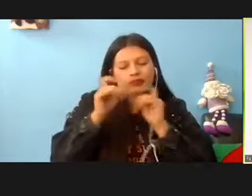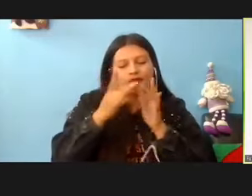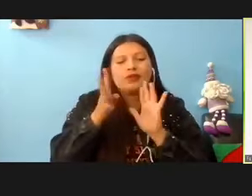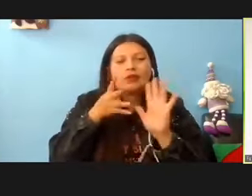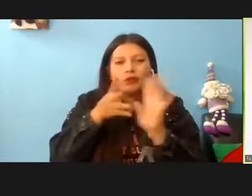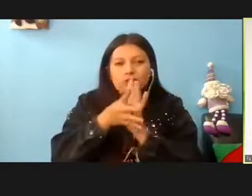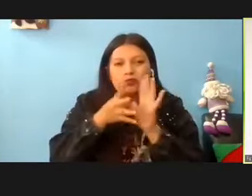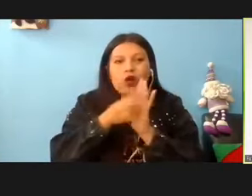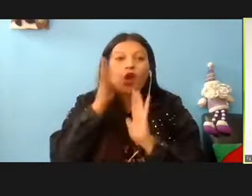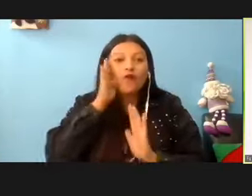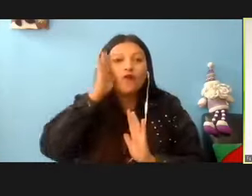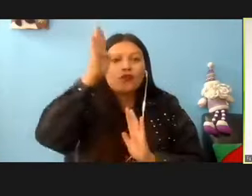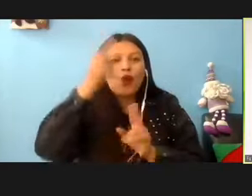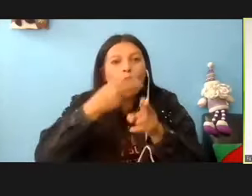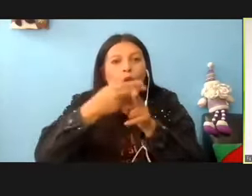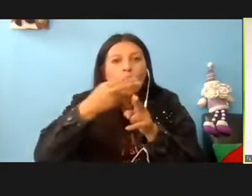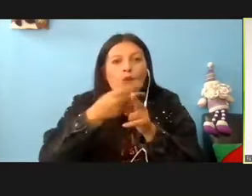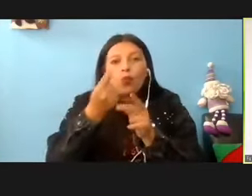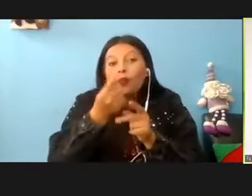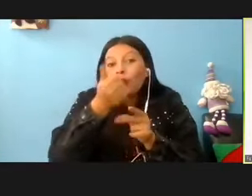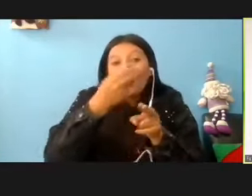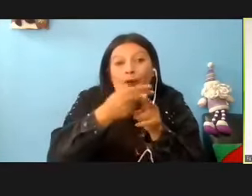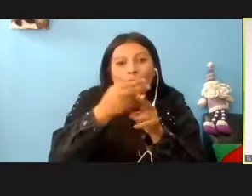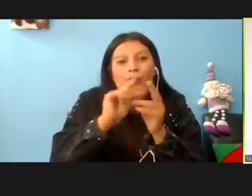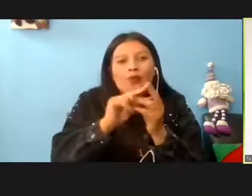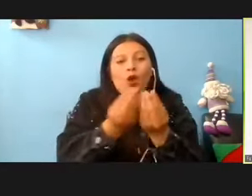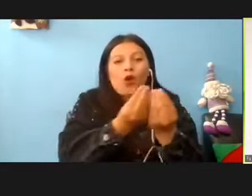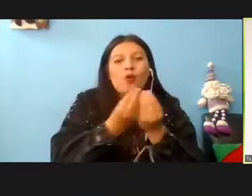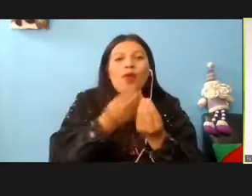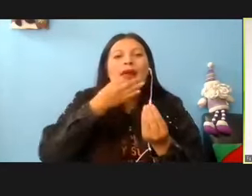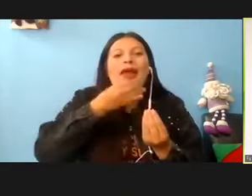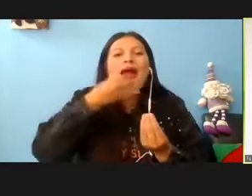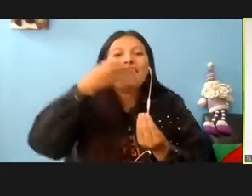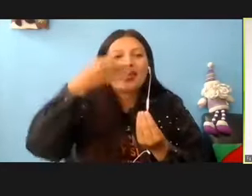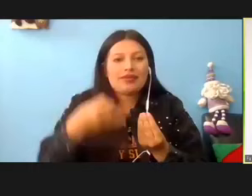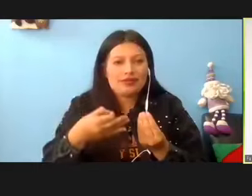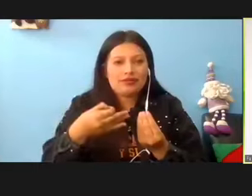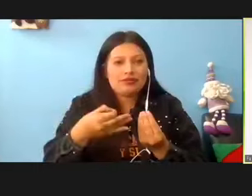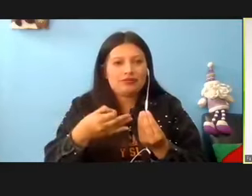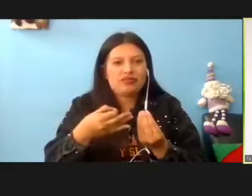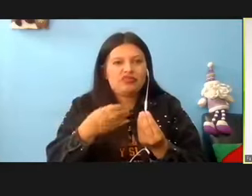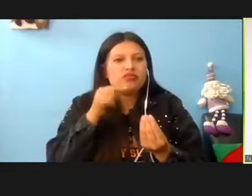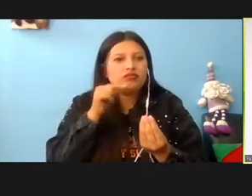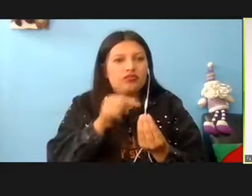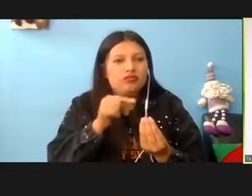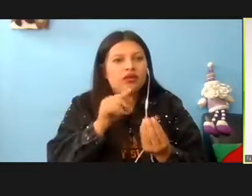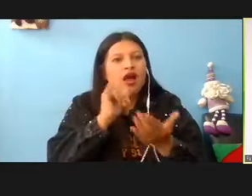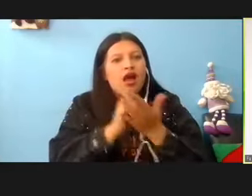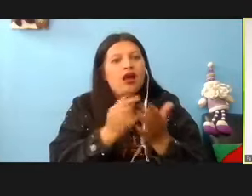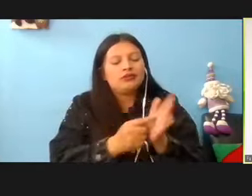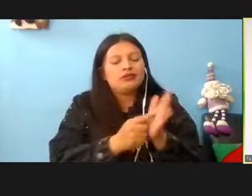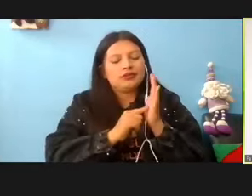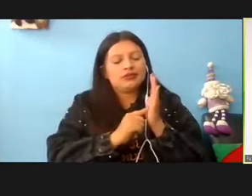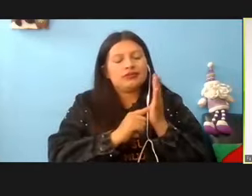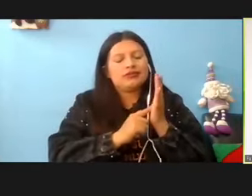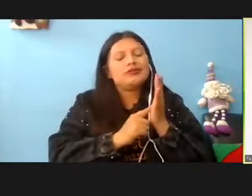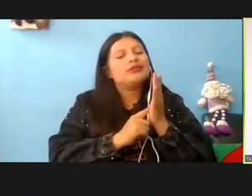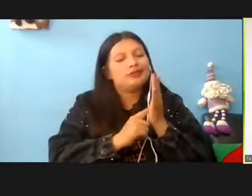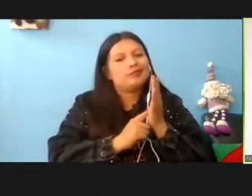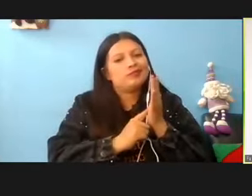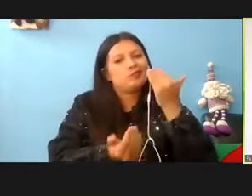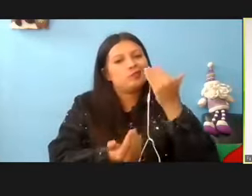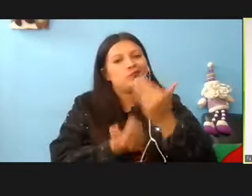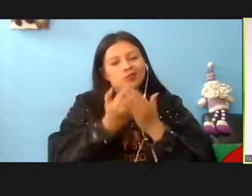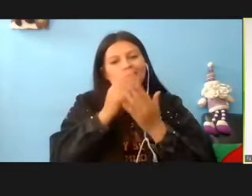informe futuro próximo, muy próximo de la Comisión de la Verdad, en el que nos va a poner también y nos va a imponer una